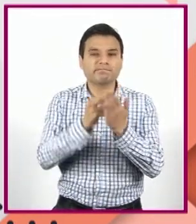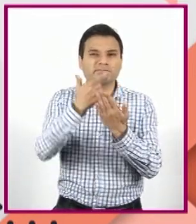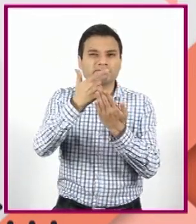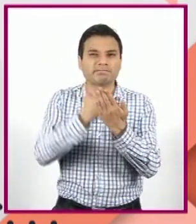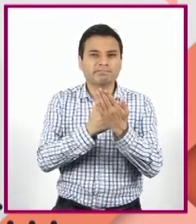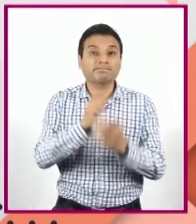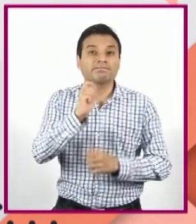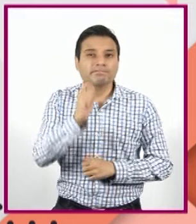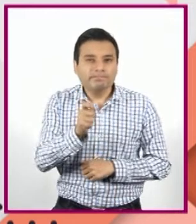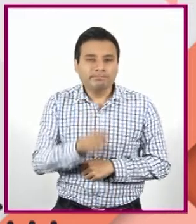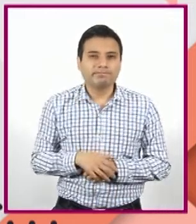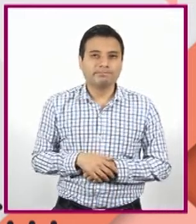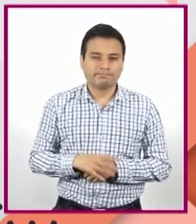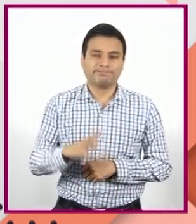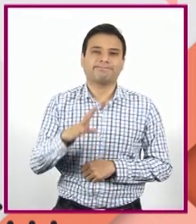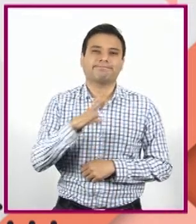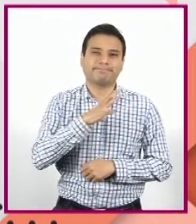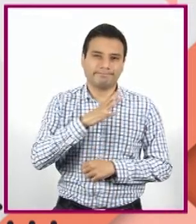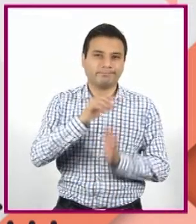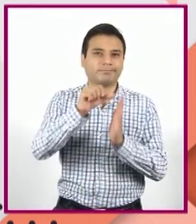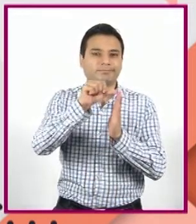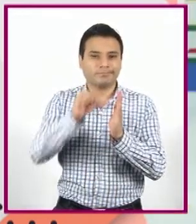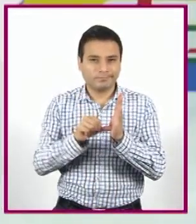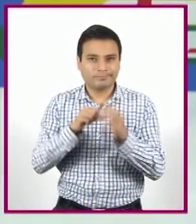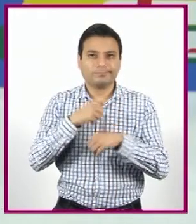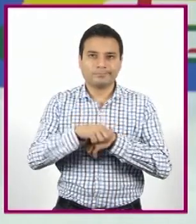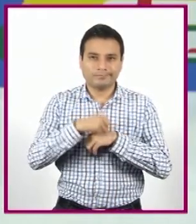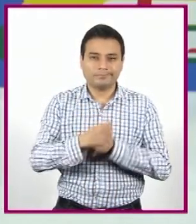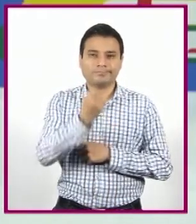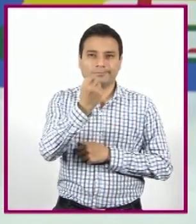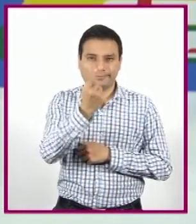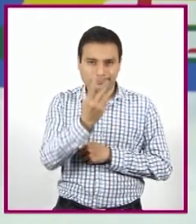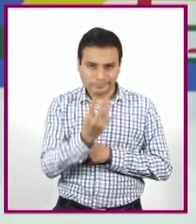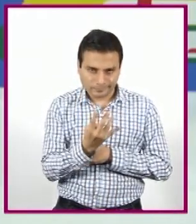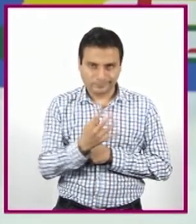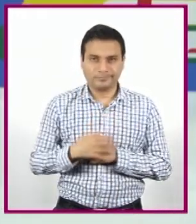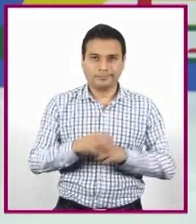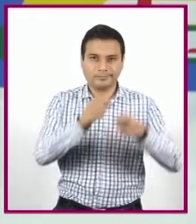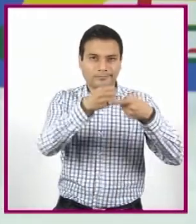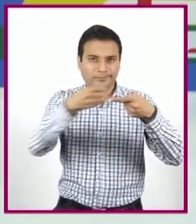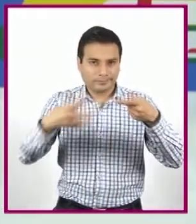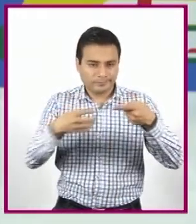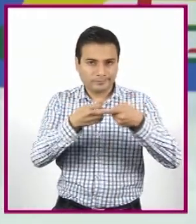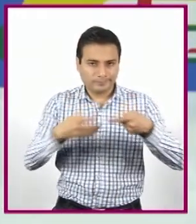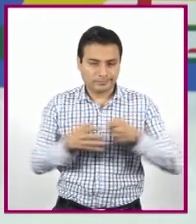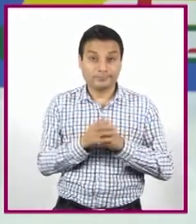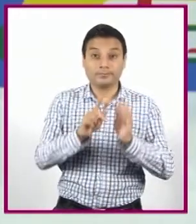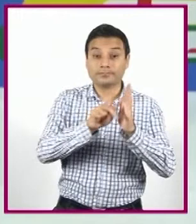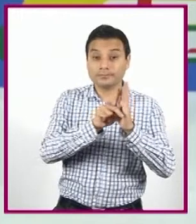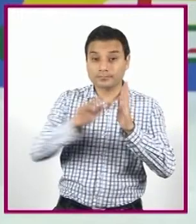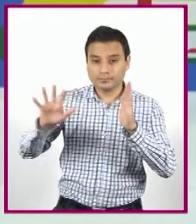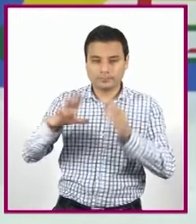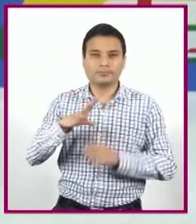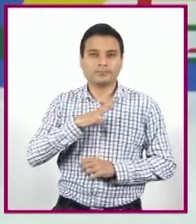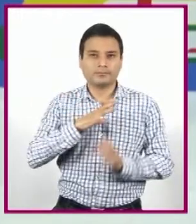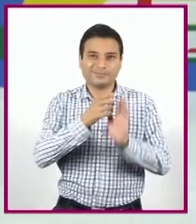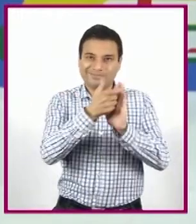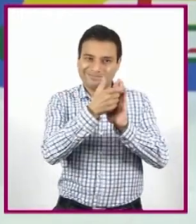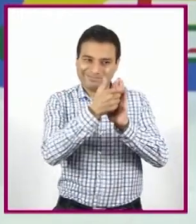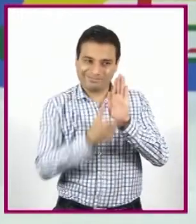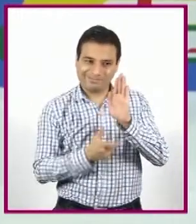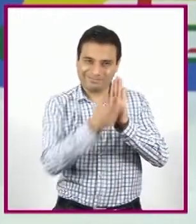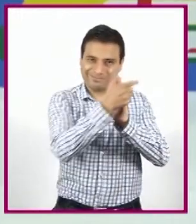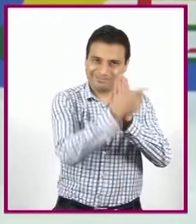información por artículos y apartados, mientras que el periódico presenta el texto a más de una columna. Y el cuento